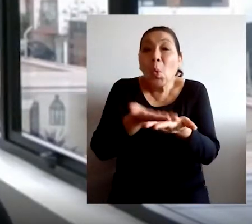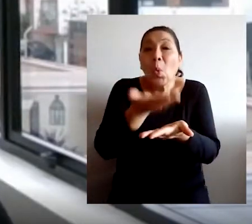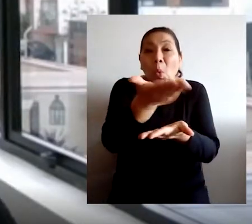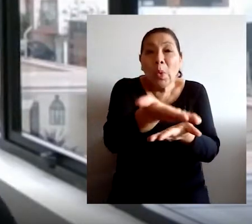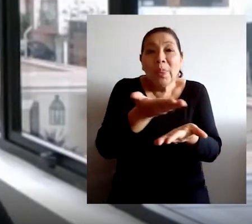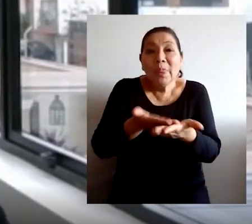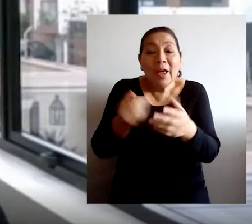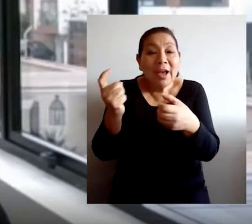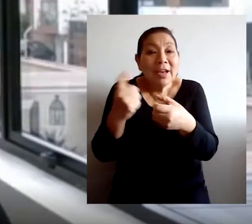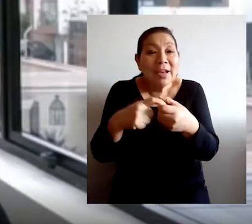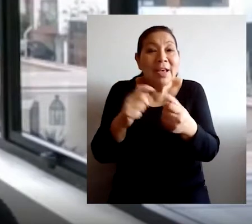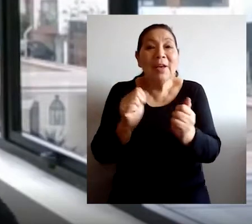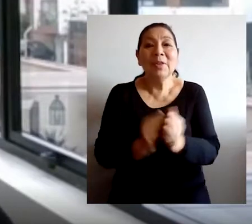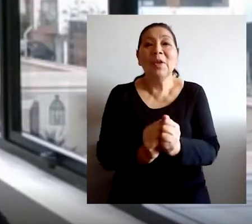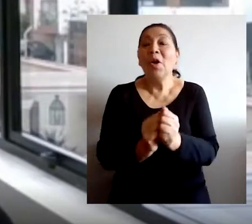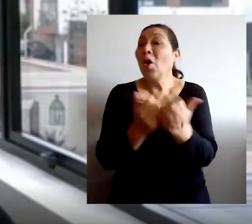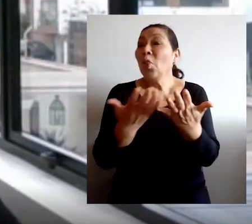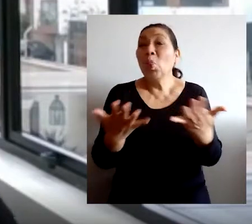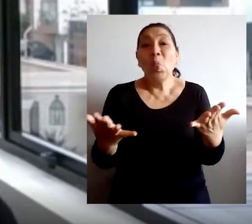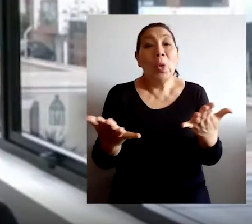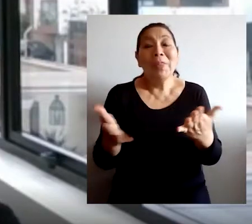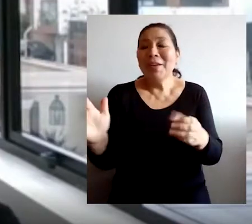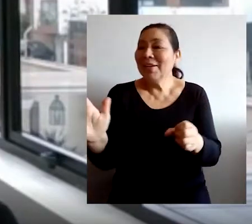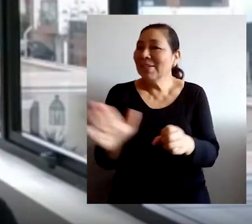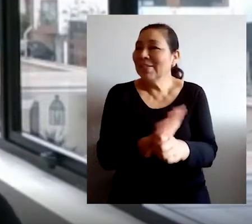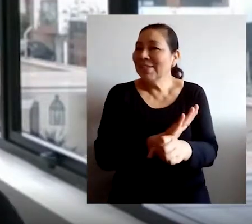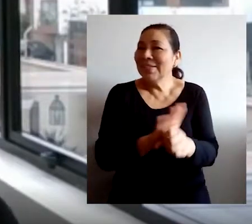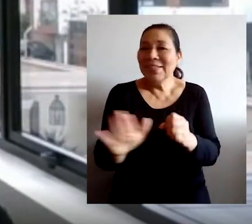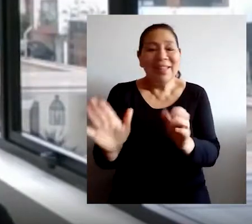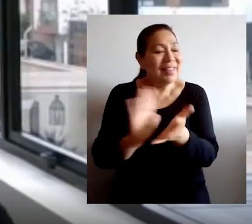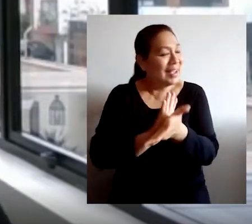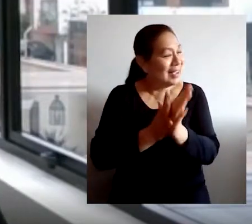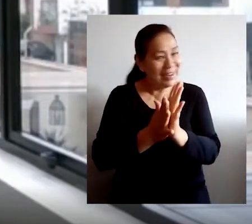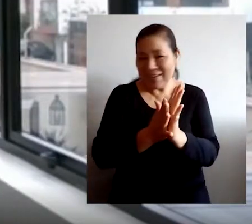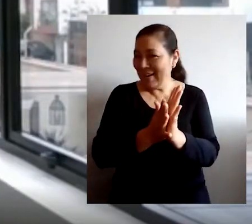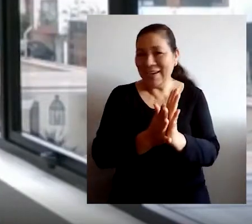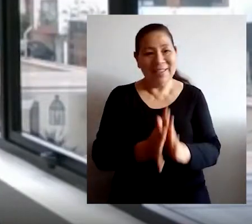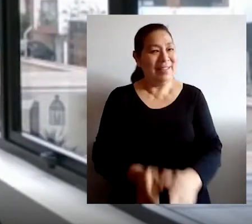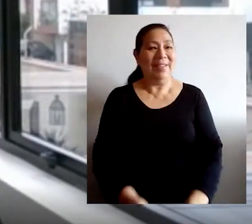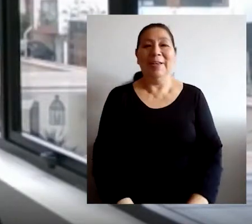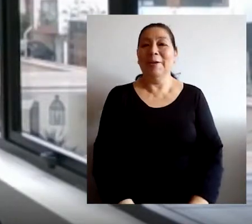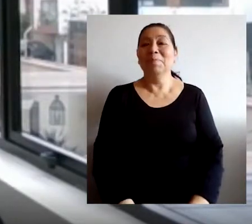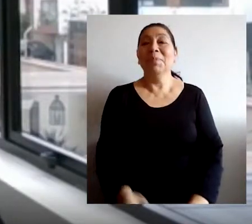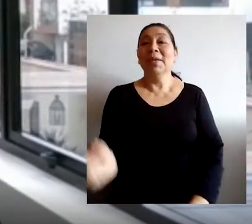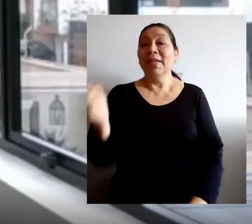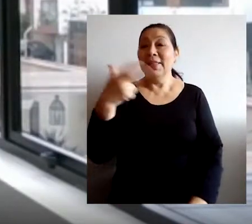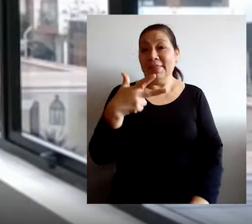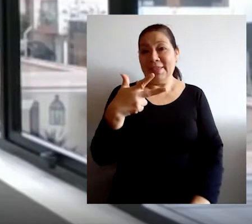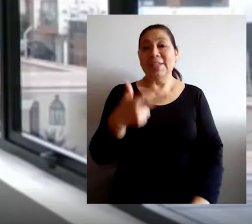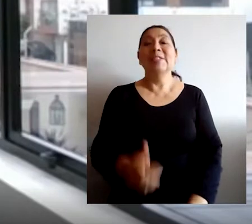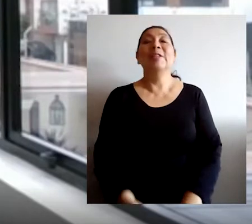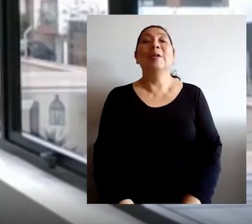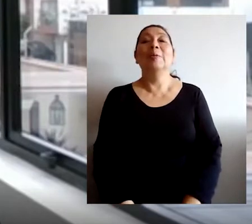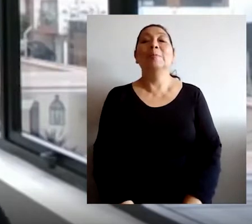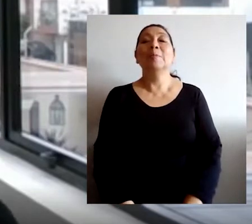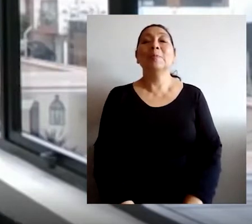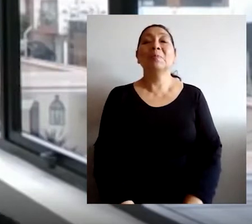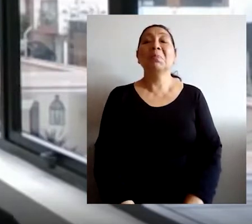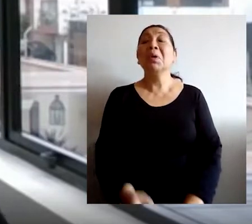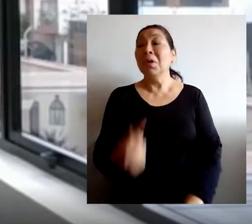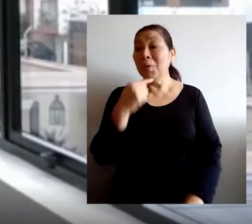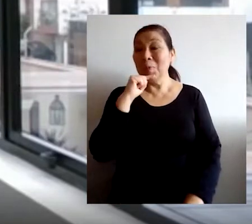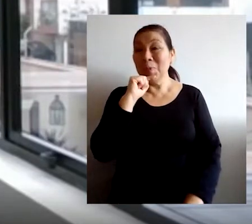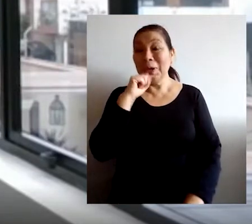está estableciendo nexos lógicos donde no hay absolutamente nada la sala. Tercer y último hecho.